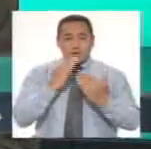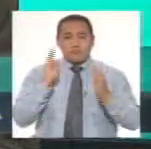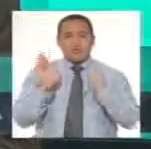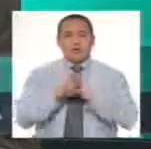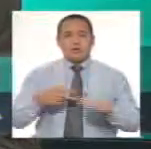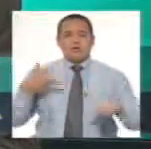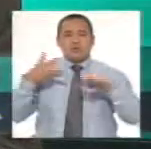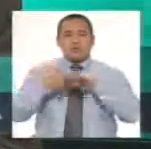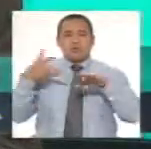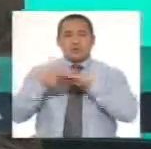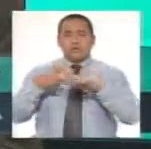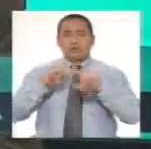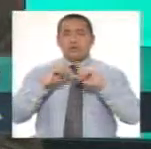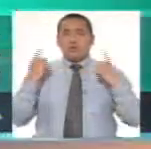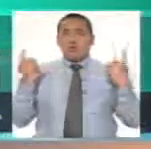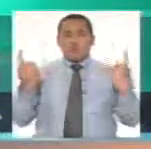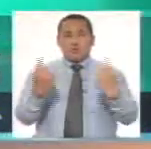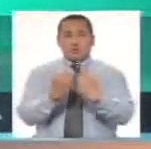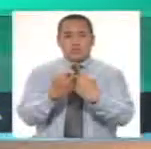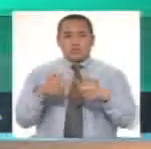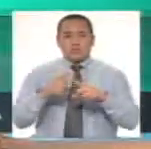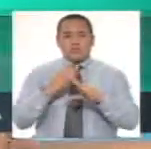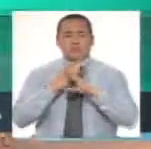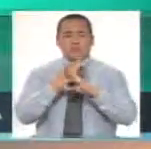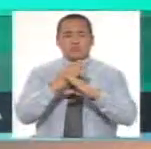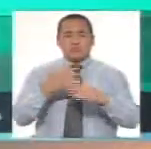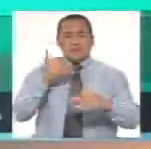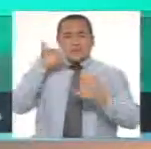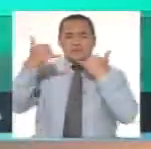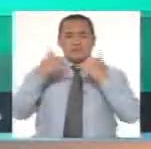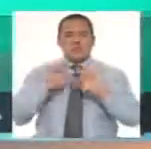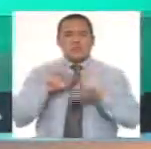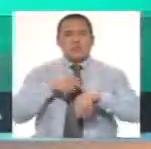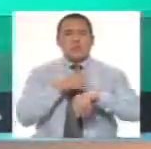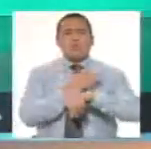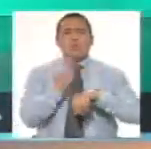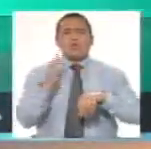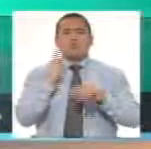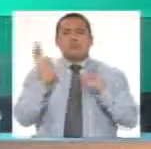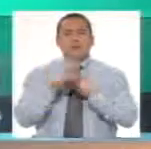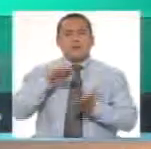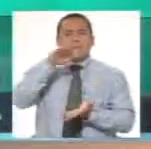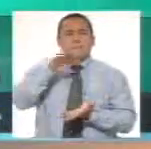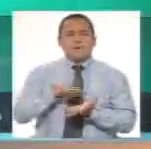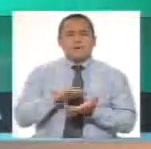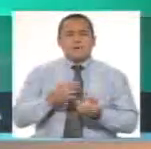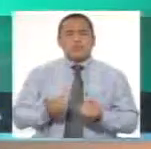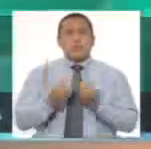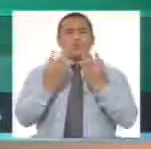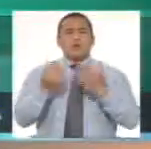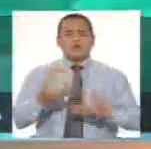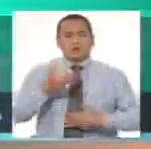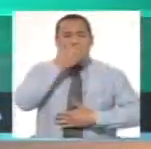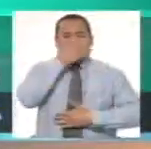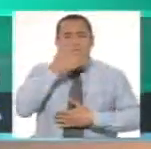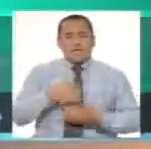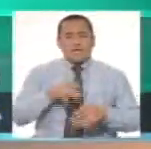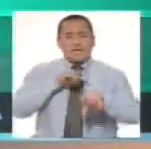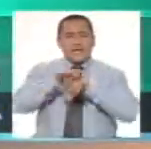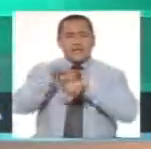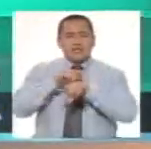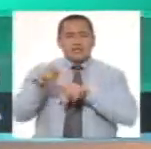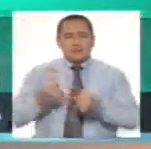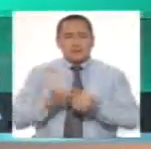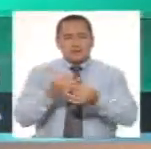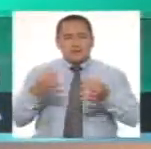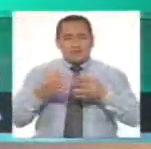el bloquear los centros penitenciarios. ¿Y se podrá cuantificar, una vez que pase cierto tiempo, en cuánto se redujo, por ejemplo, el número de secuestros, el número de extorsiones con